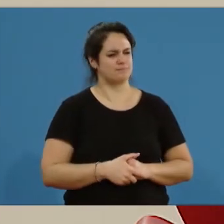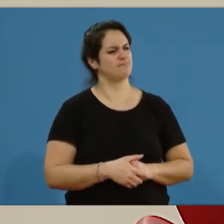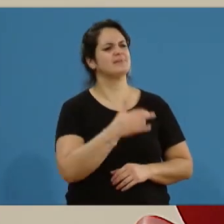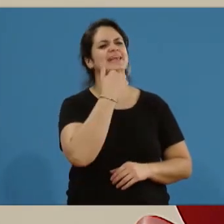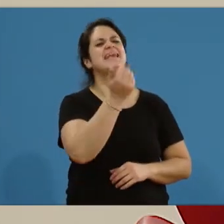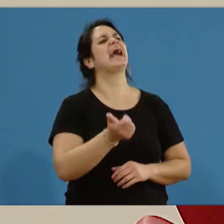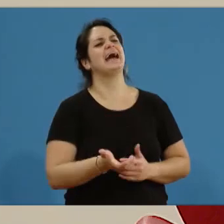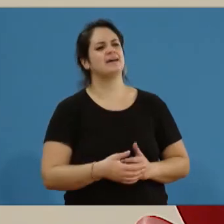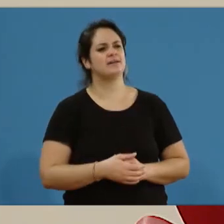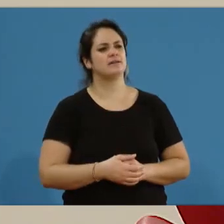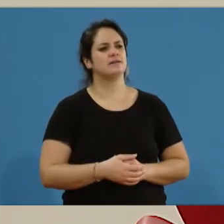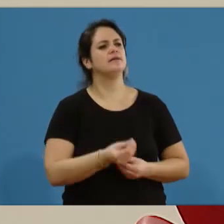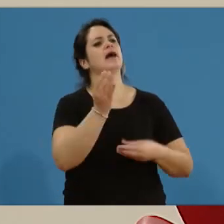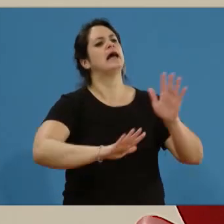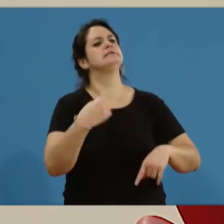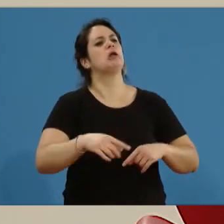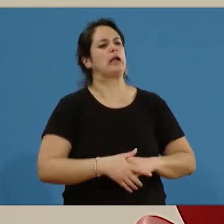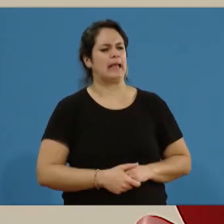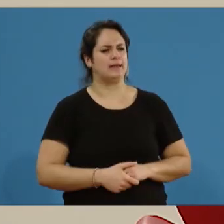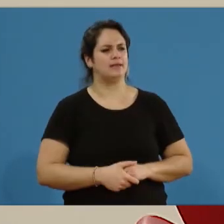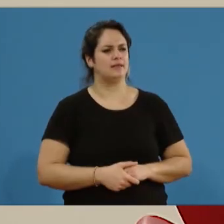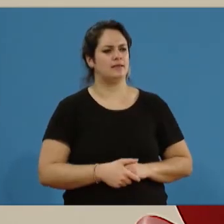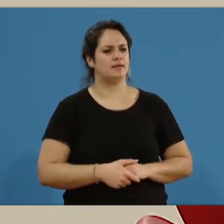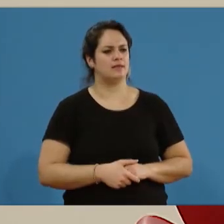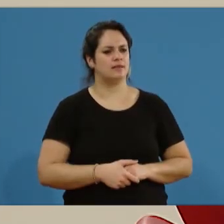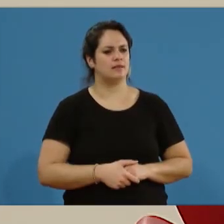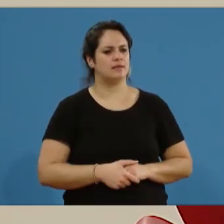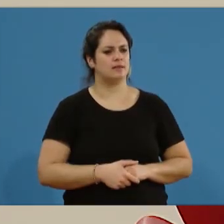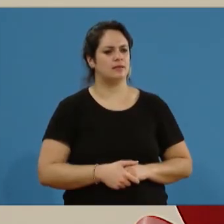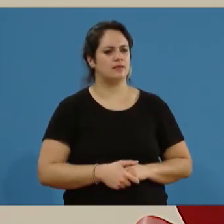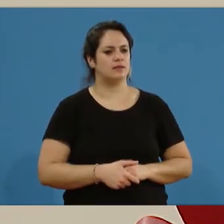¡Natacha! ¡Natacha, ¿qué estás haciendo?